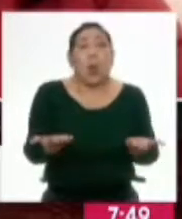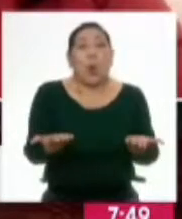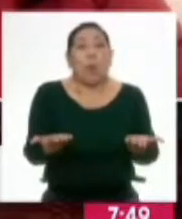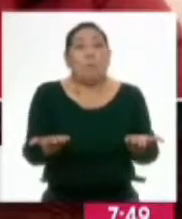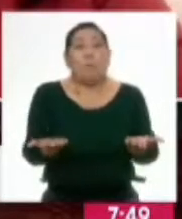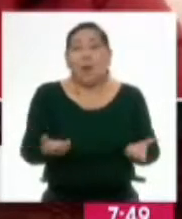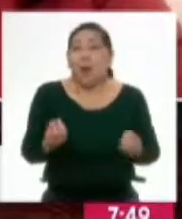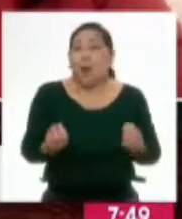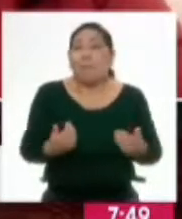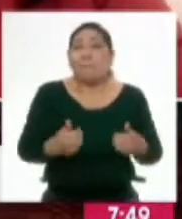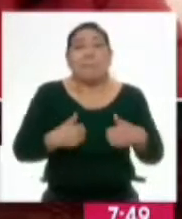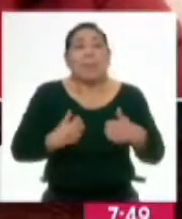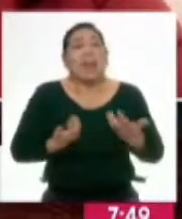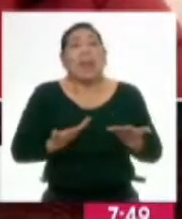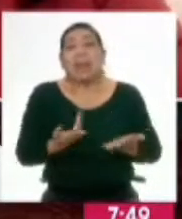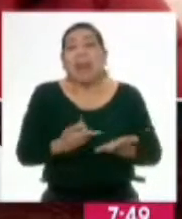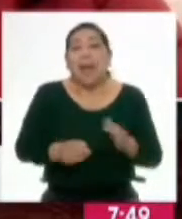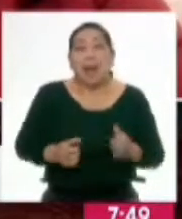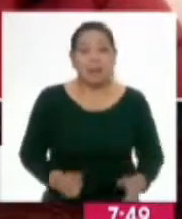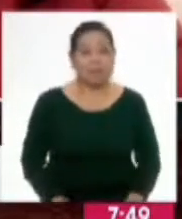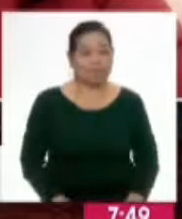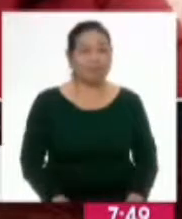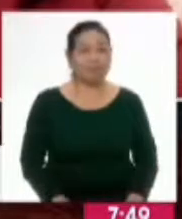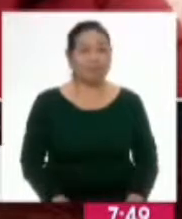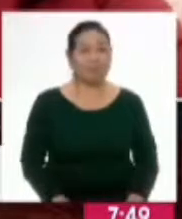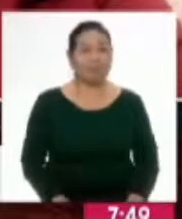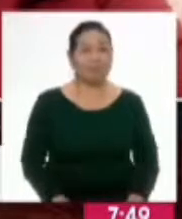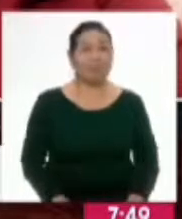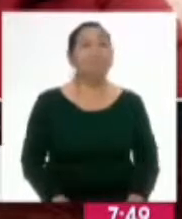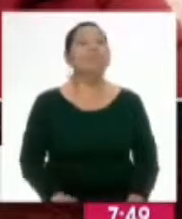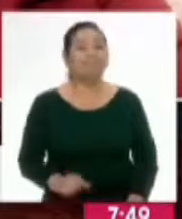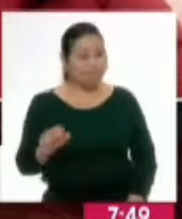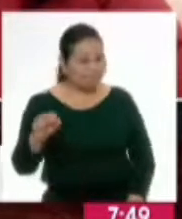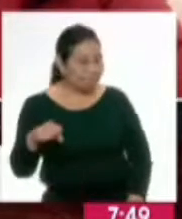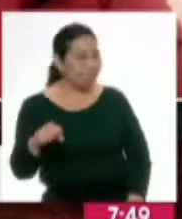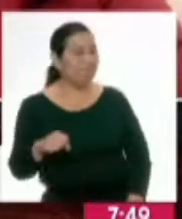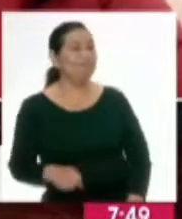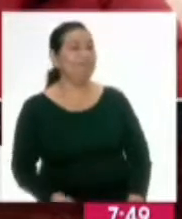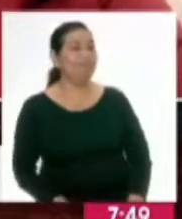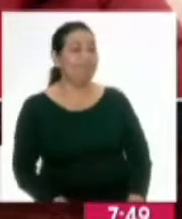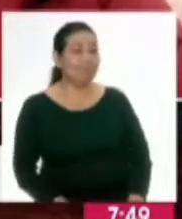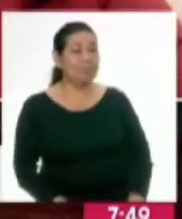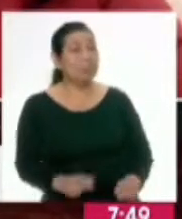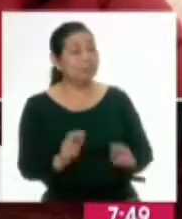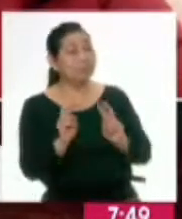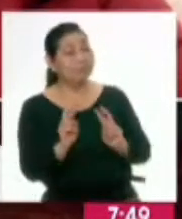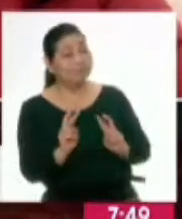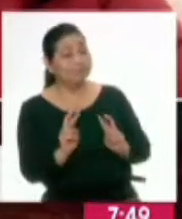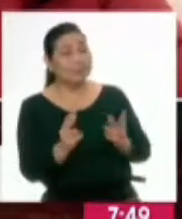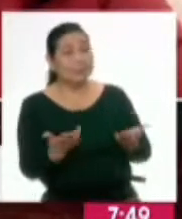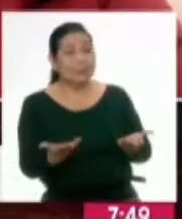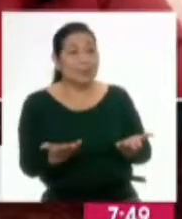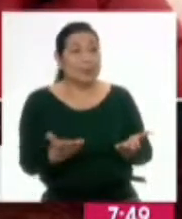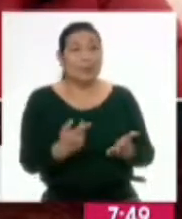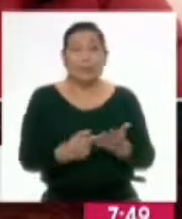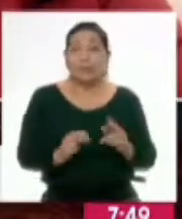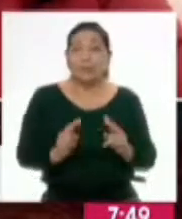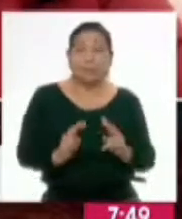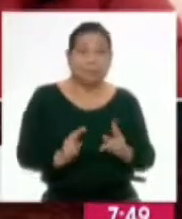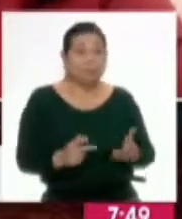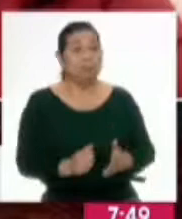no hay por dónde uno ve una salida, ¿no? Así es una mirada quizás que estamos